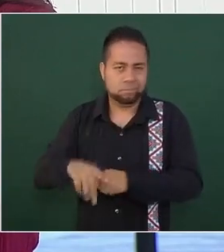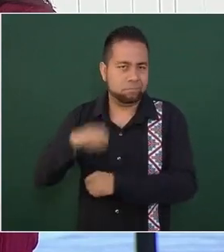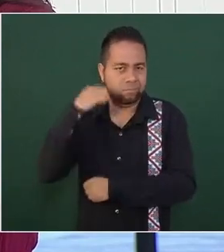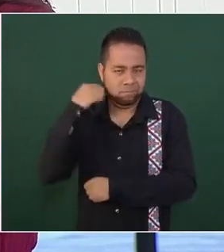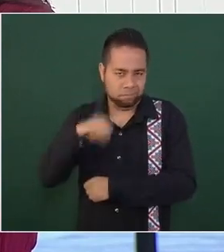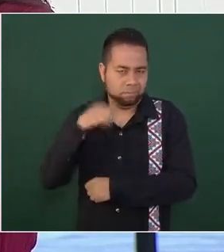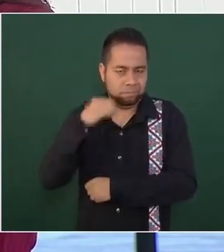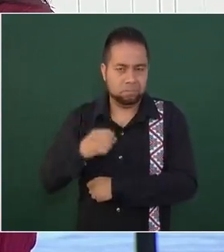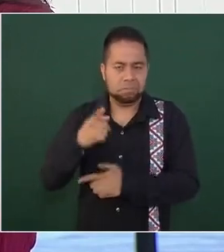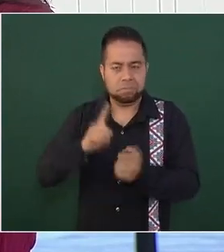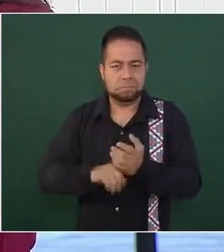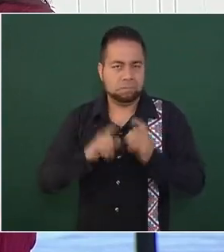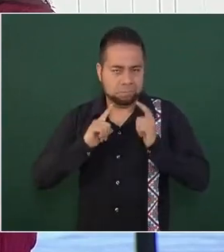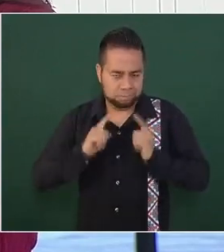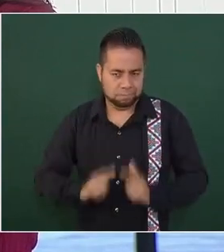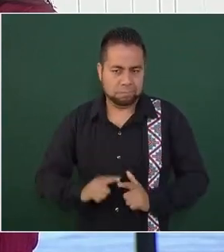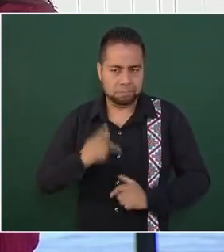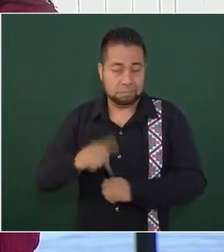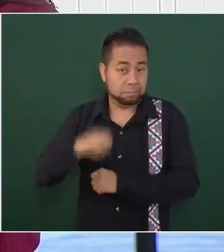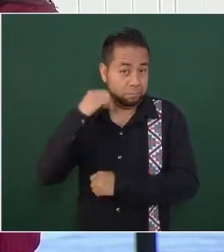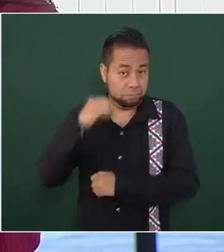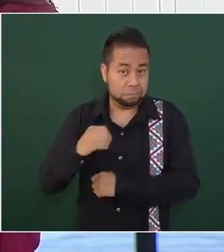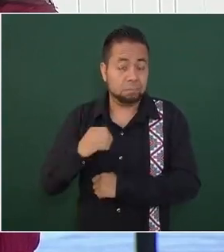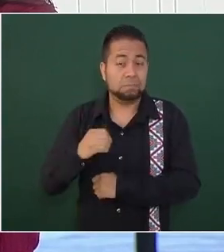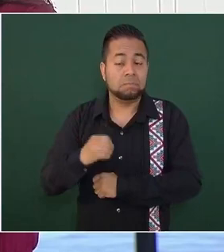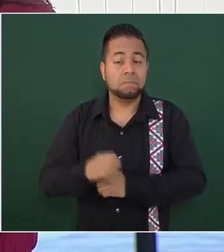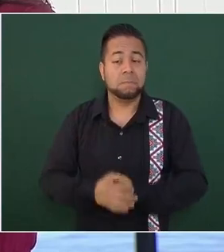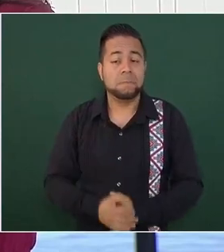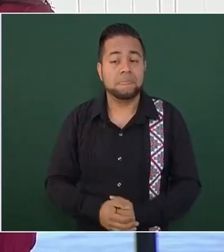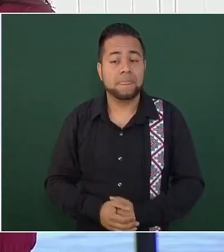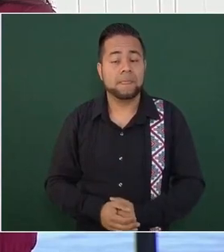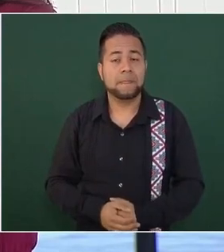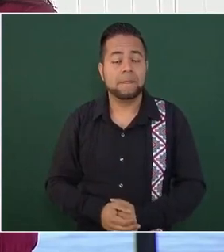del poder judicial tiene muchos